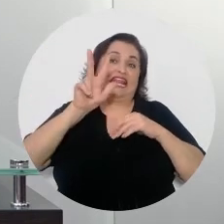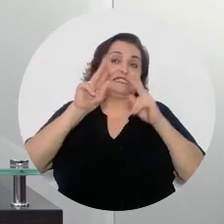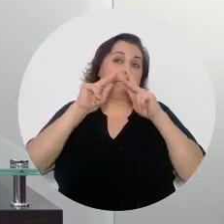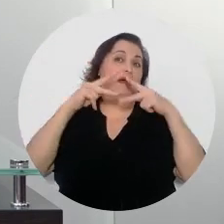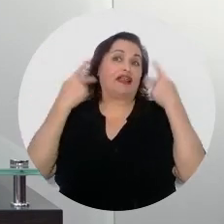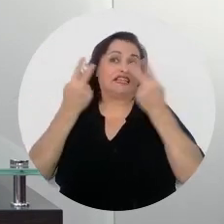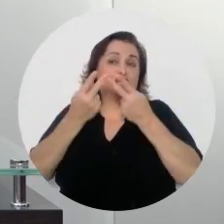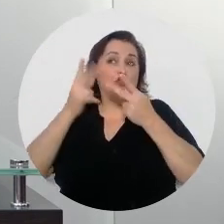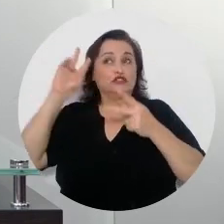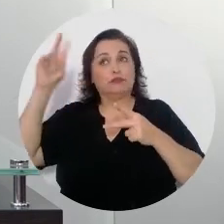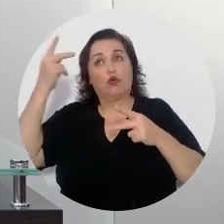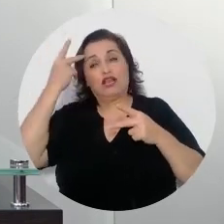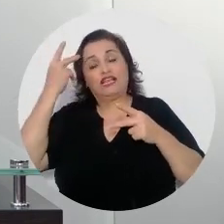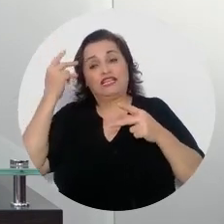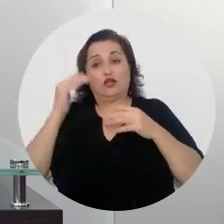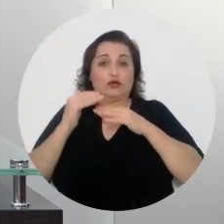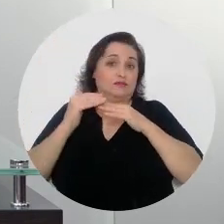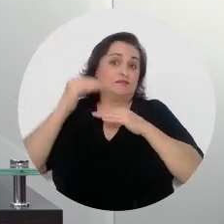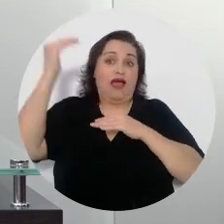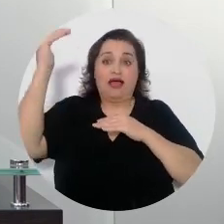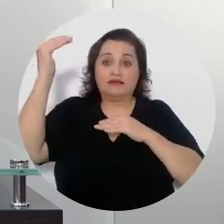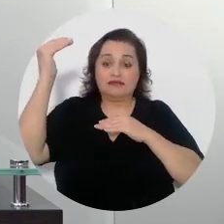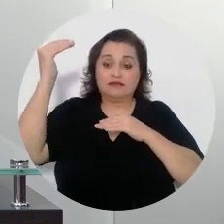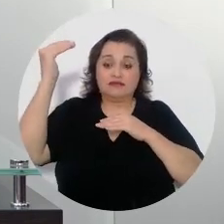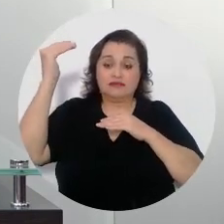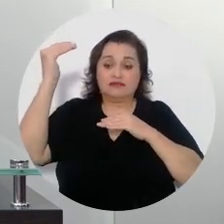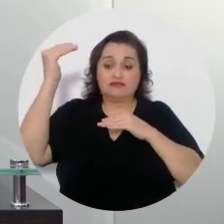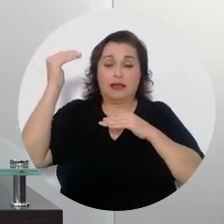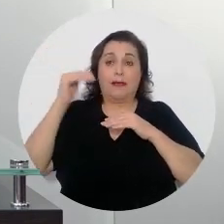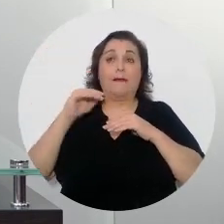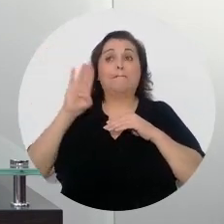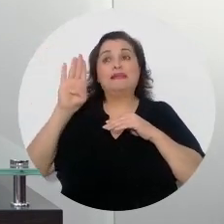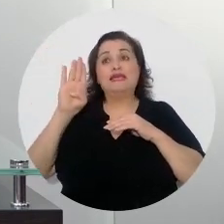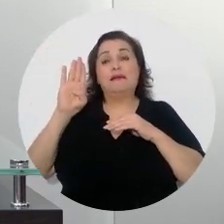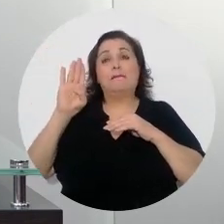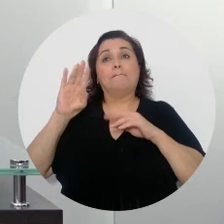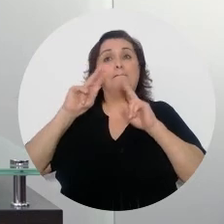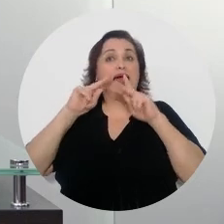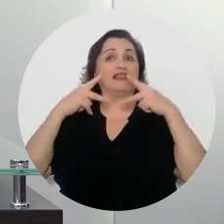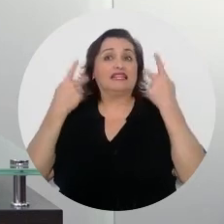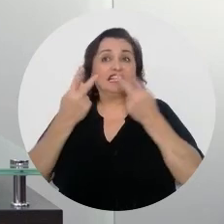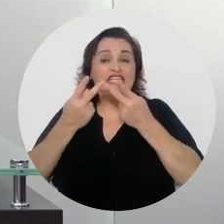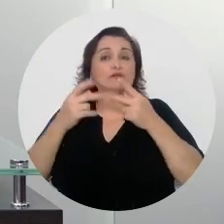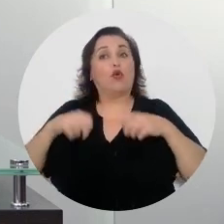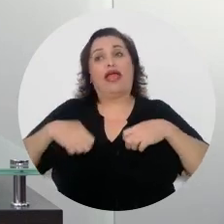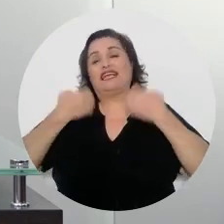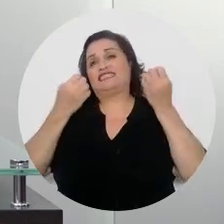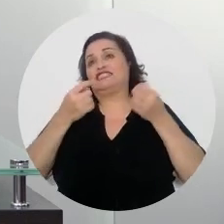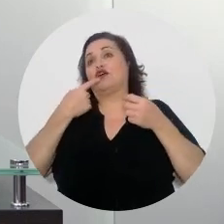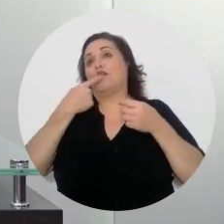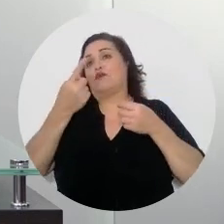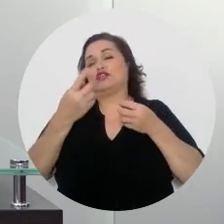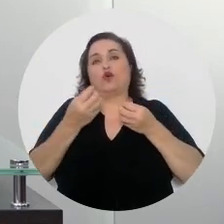de 3 partidos, donde existen más de 2 partidos políticos, que sería un bipartidismo,